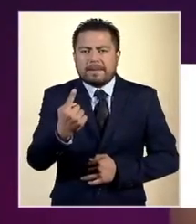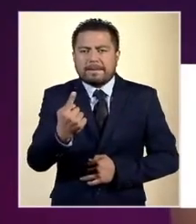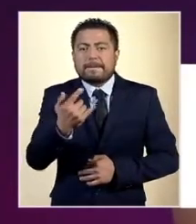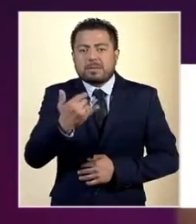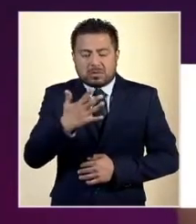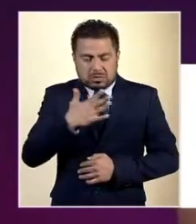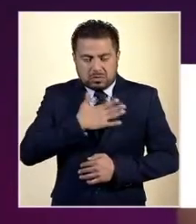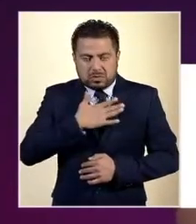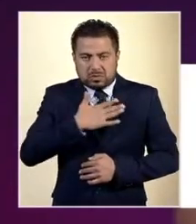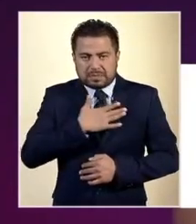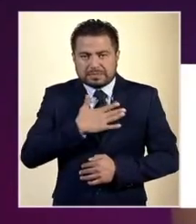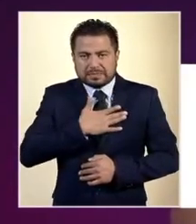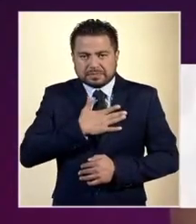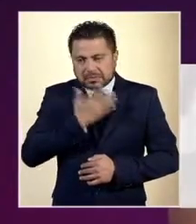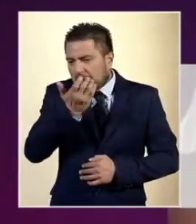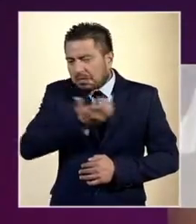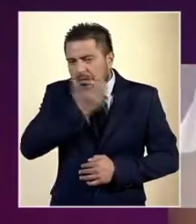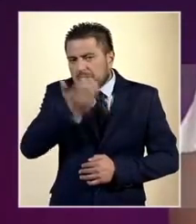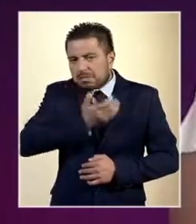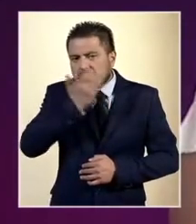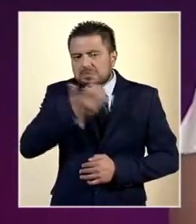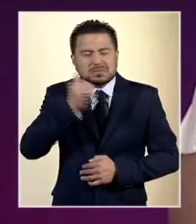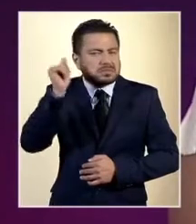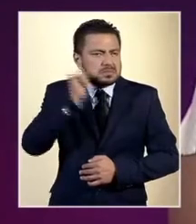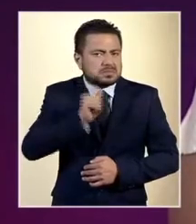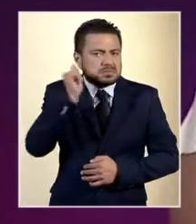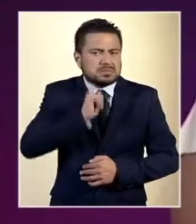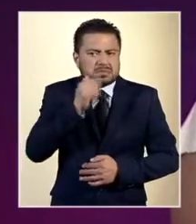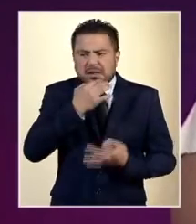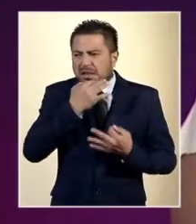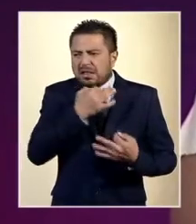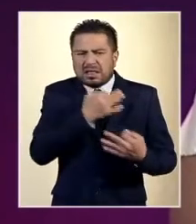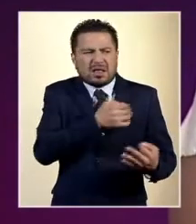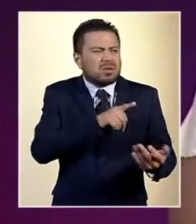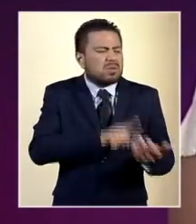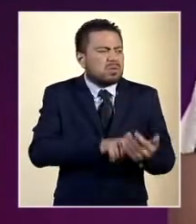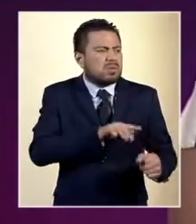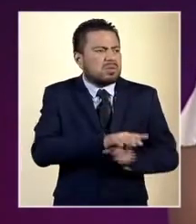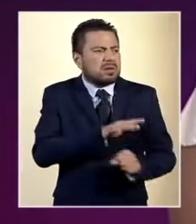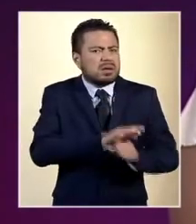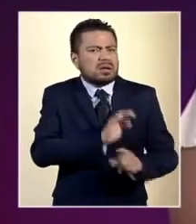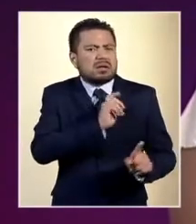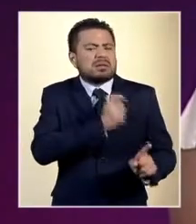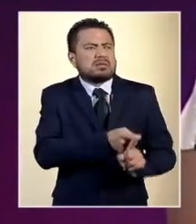Y yo suelo siempre llamar la atención sobre el hecho de que